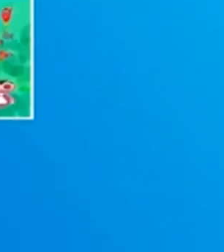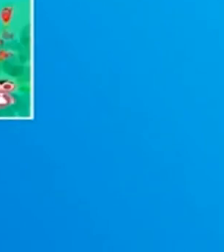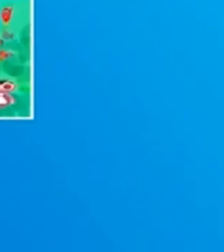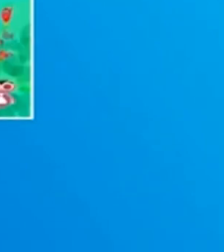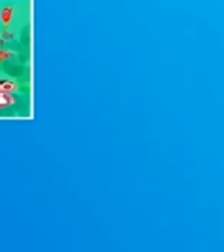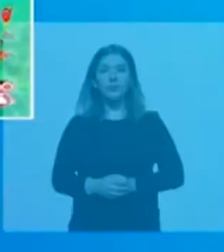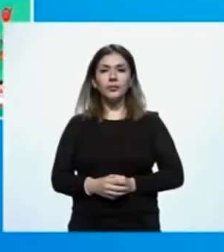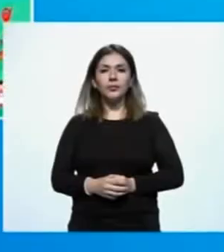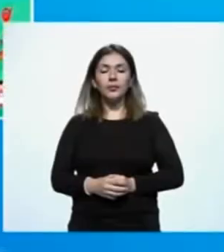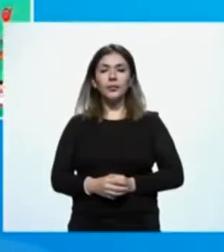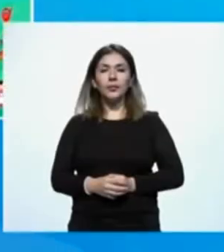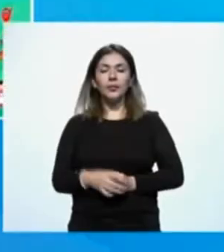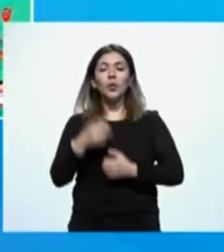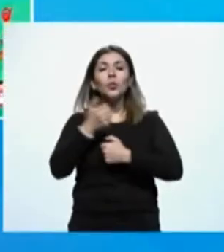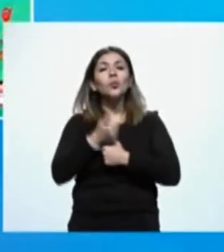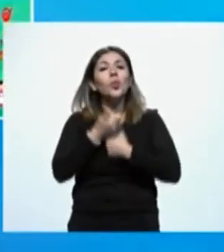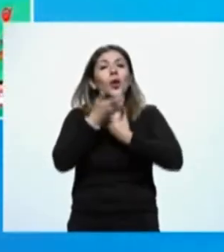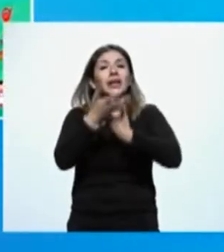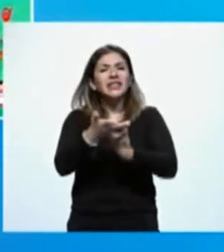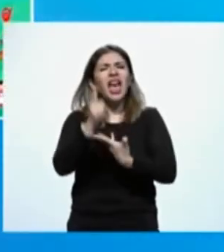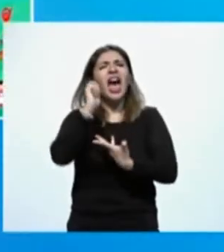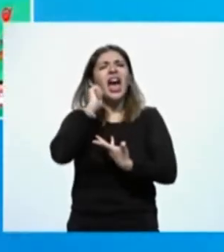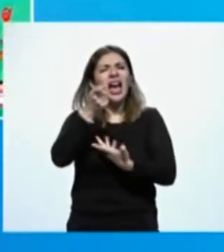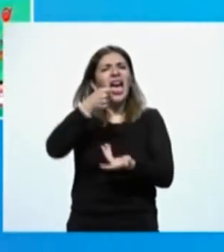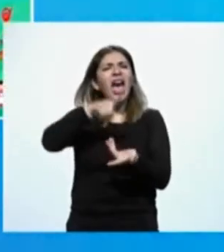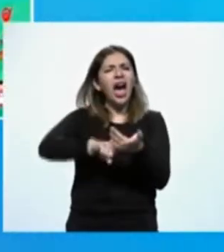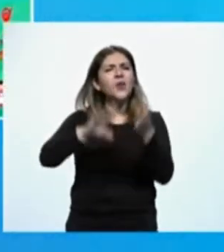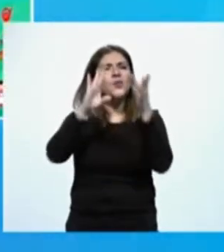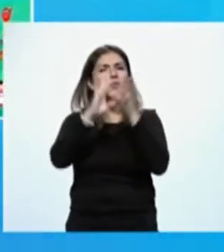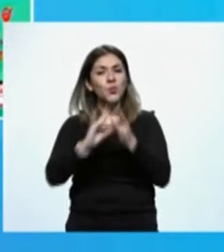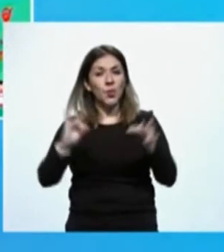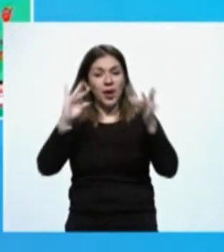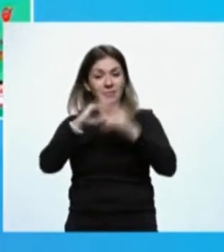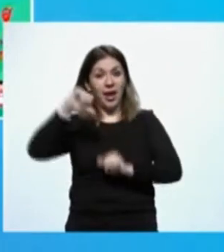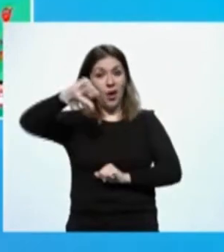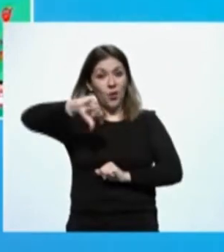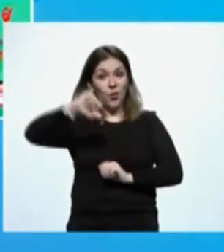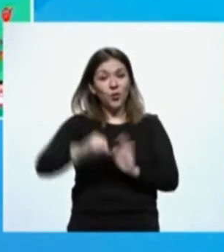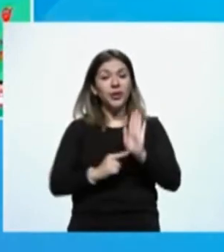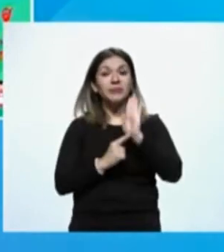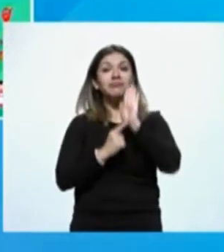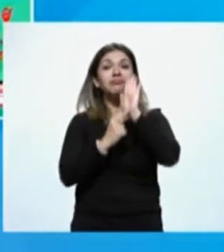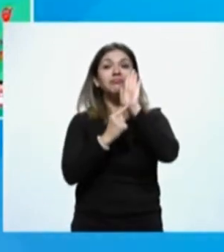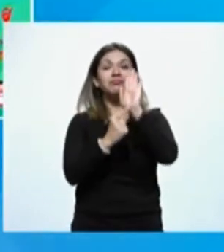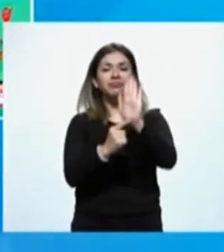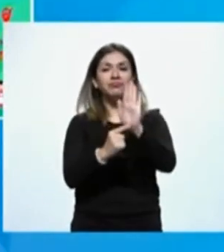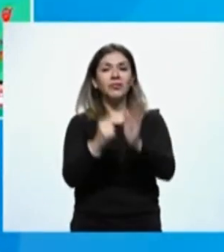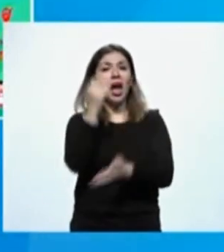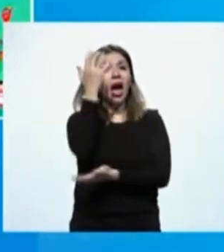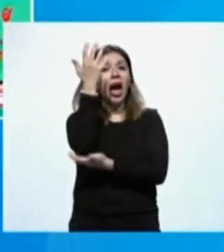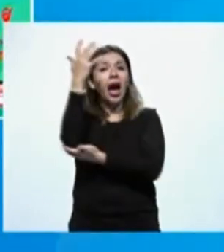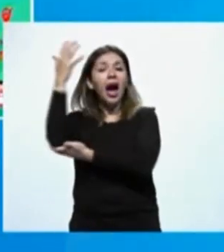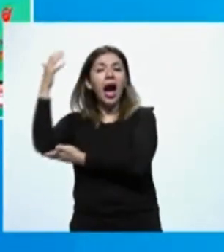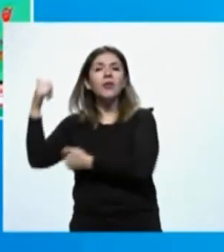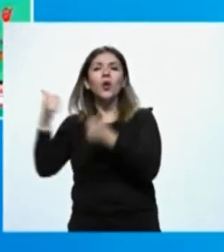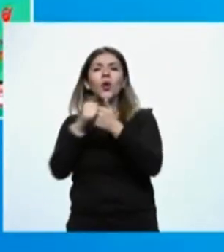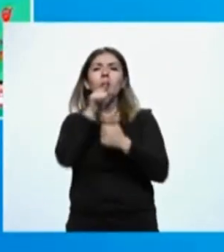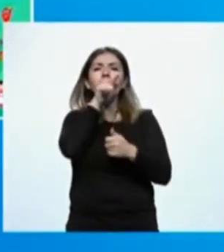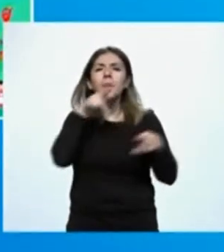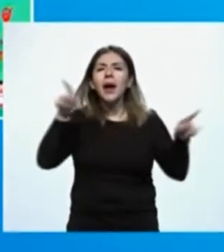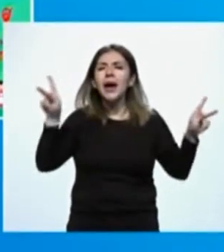Las poesías que cuento presenta El árbol y los